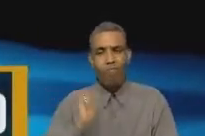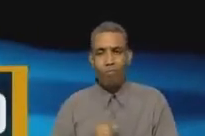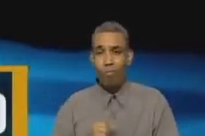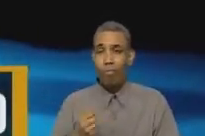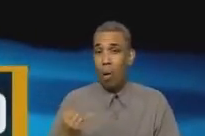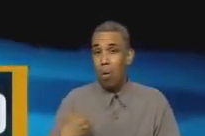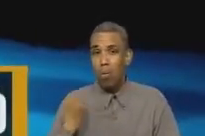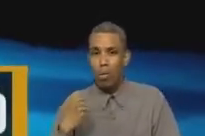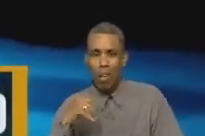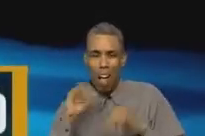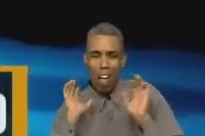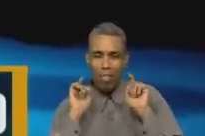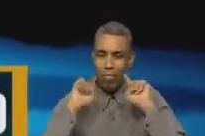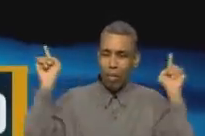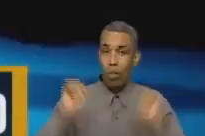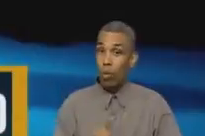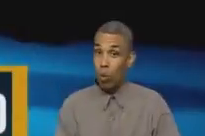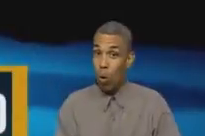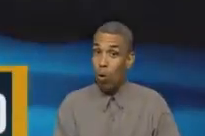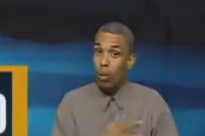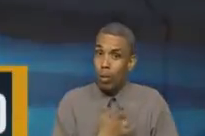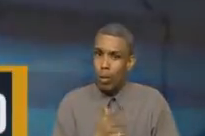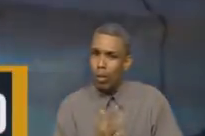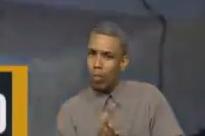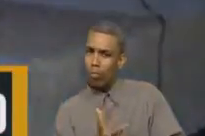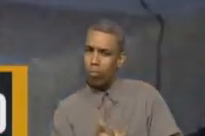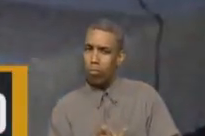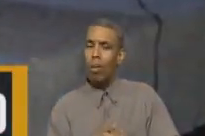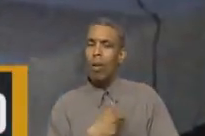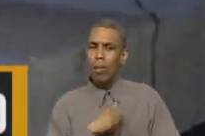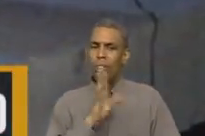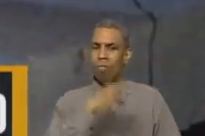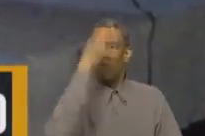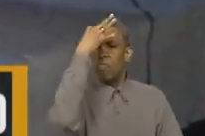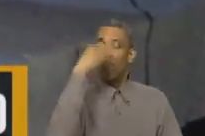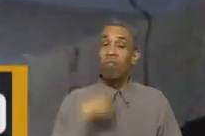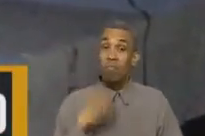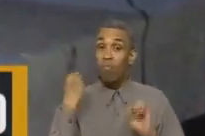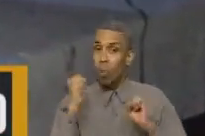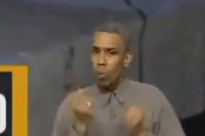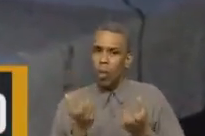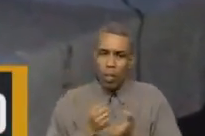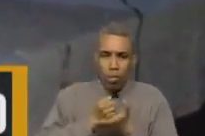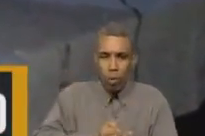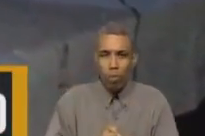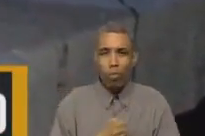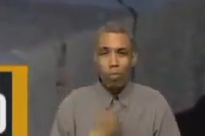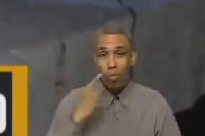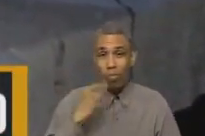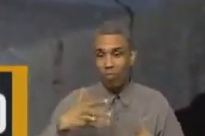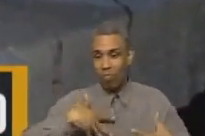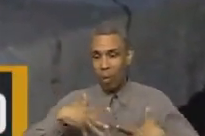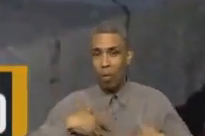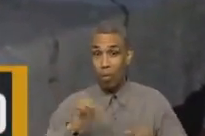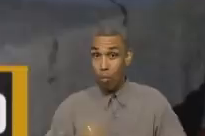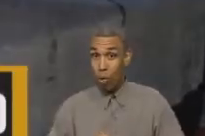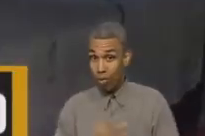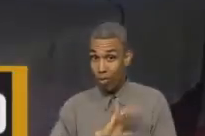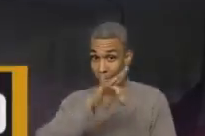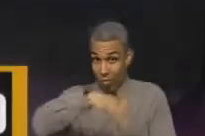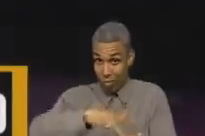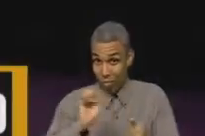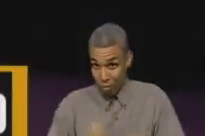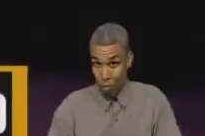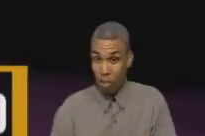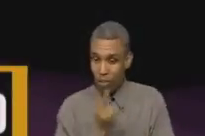preocupemos de nuestra ciudad y desde el arte nos manifestemos. Historias con Ojo de Mujer es la obra de teatro documental que los barranqueños podrán disfrutar